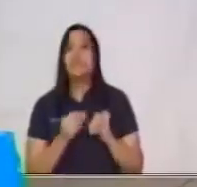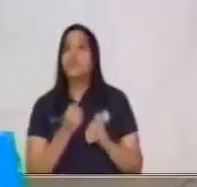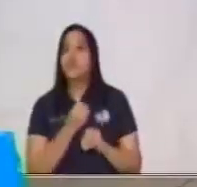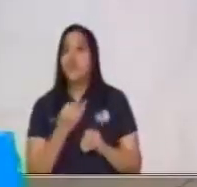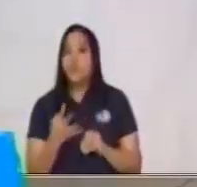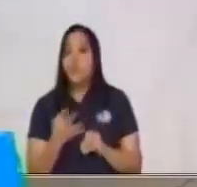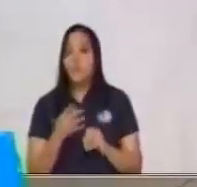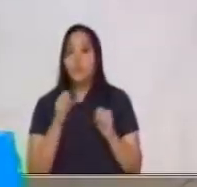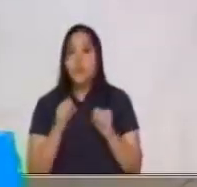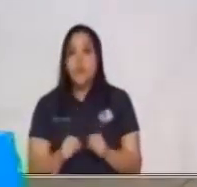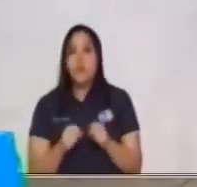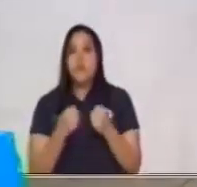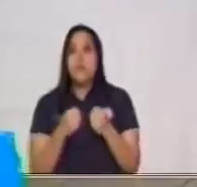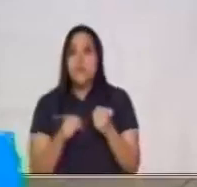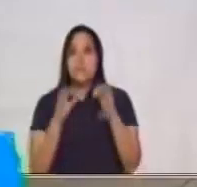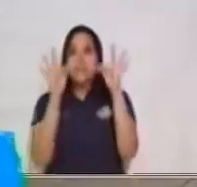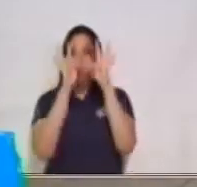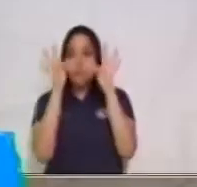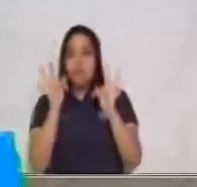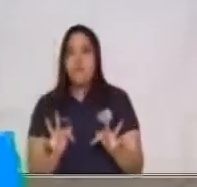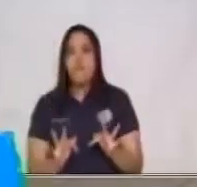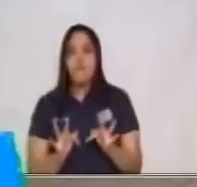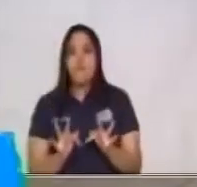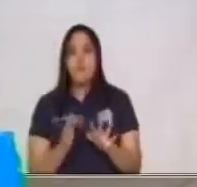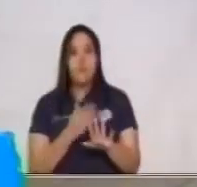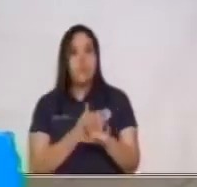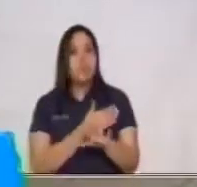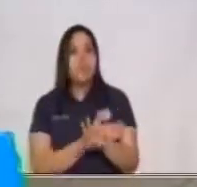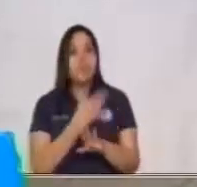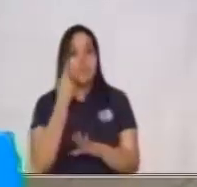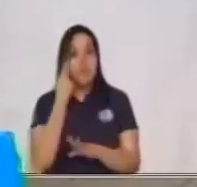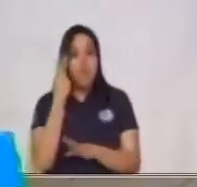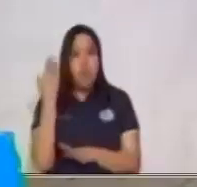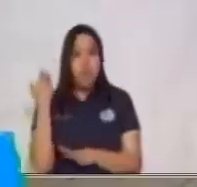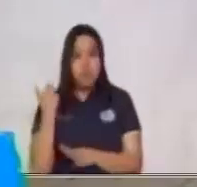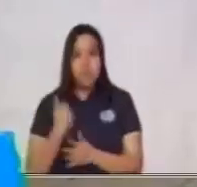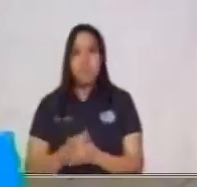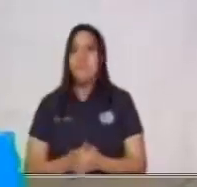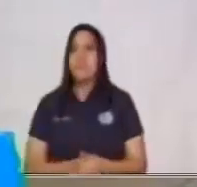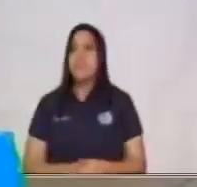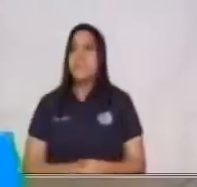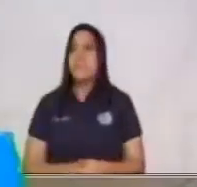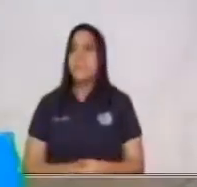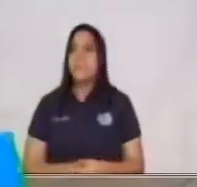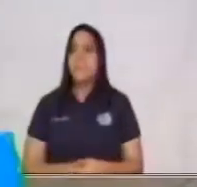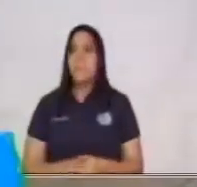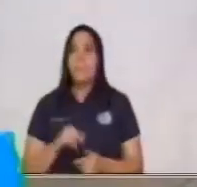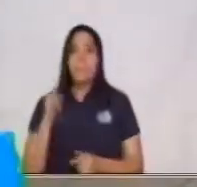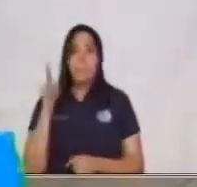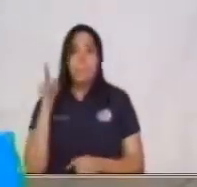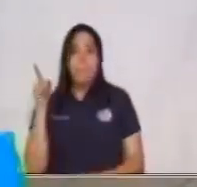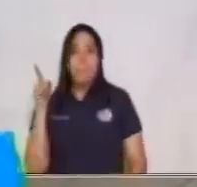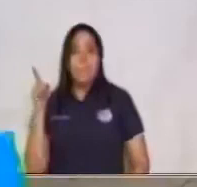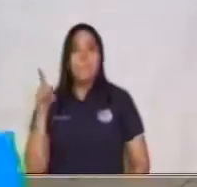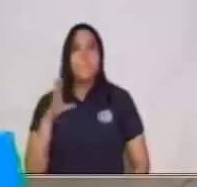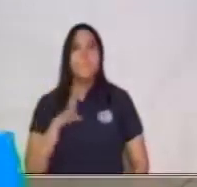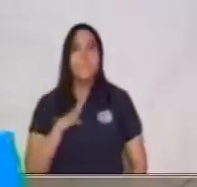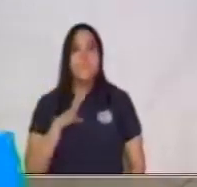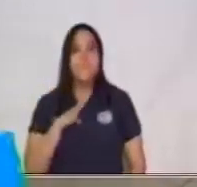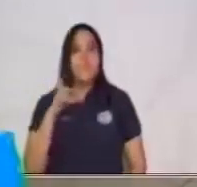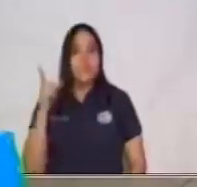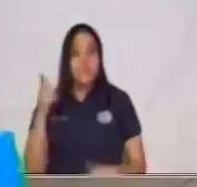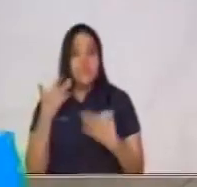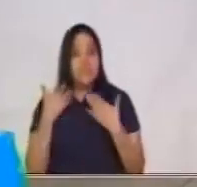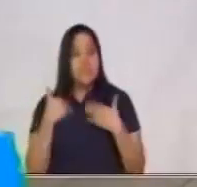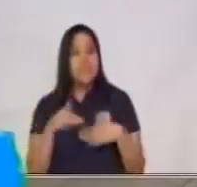vamos a aplicar la ecuación que utilizamos anteriormente. Acá tenemos ya los